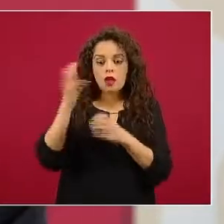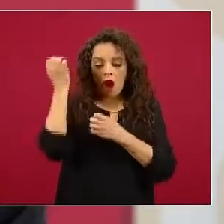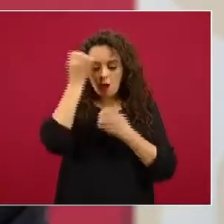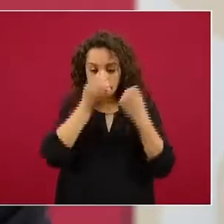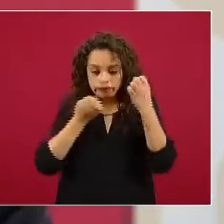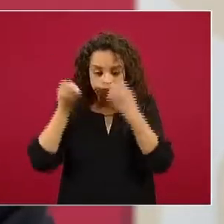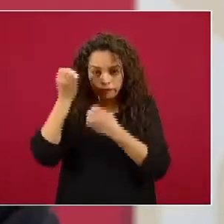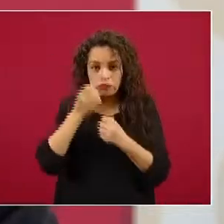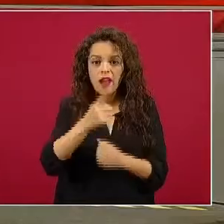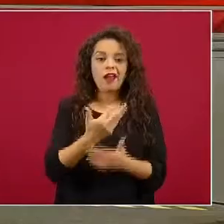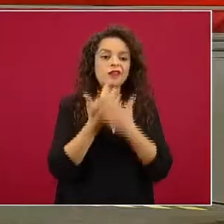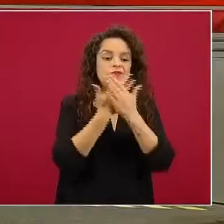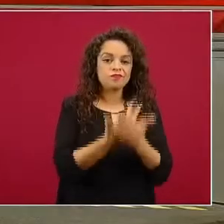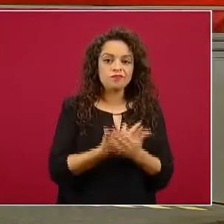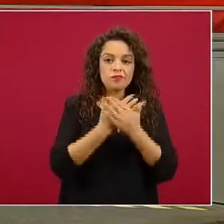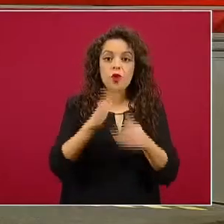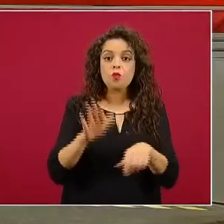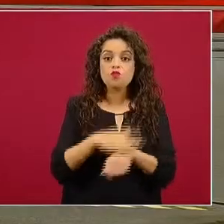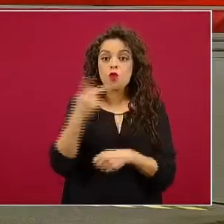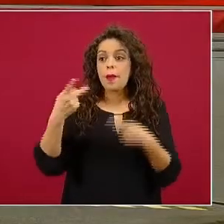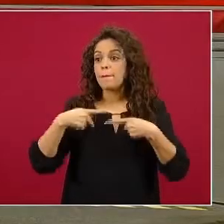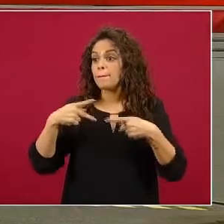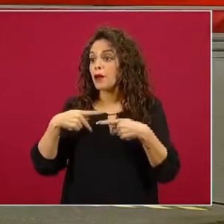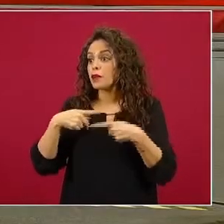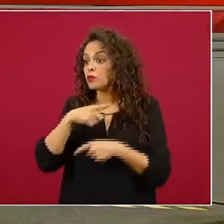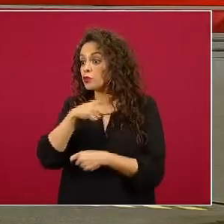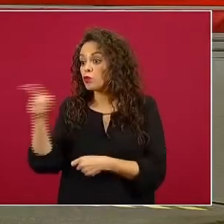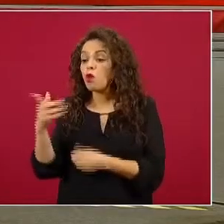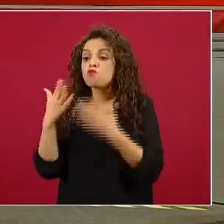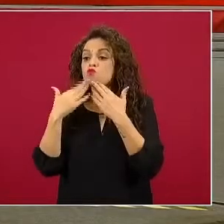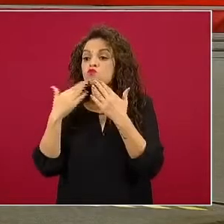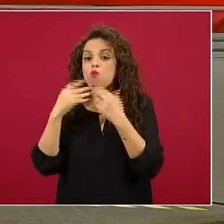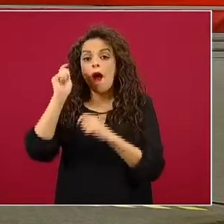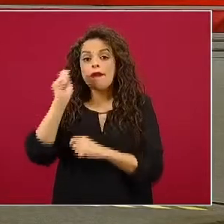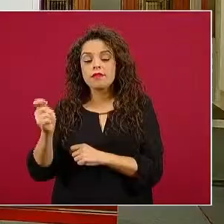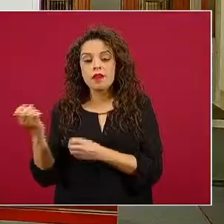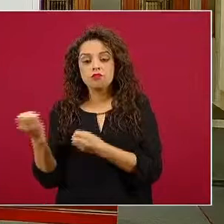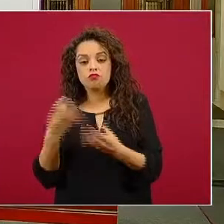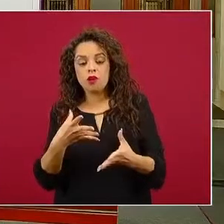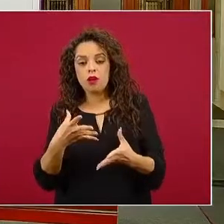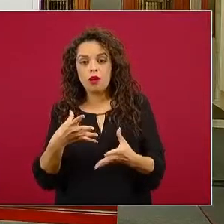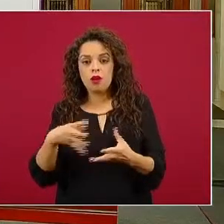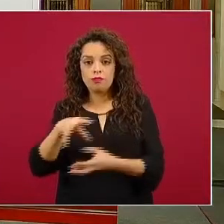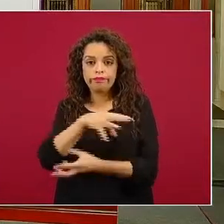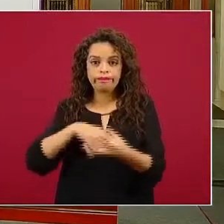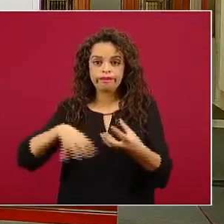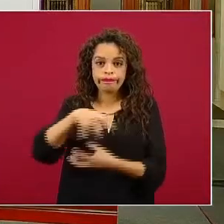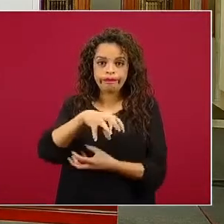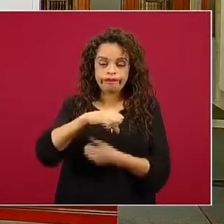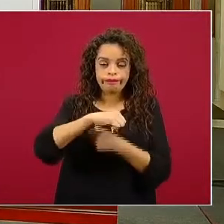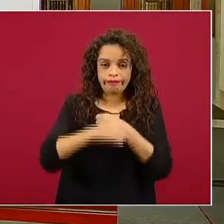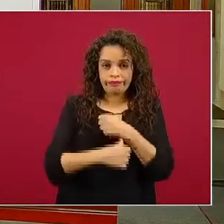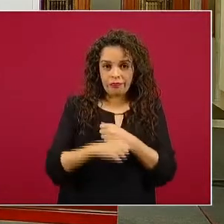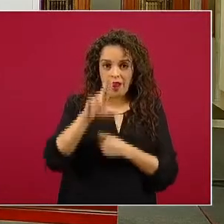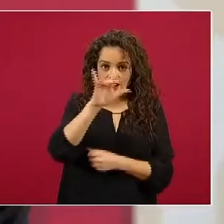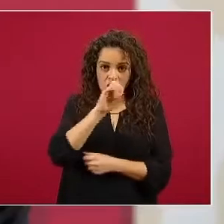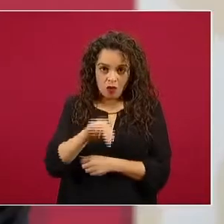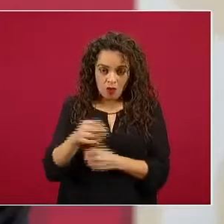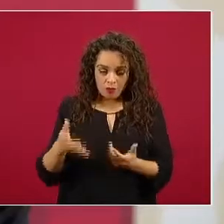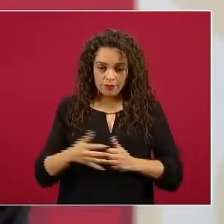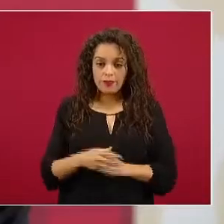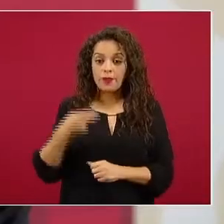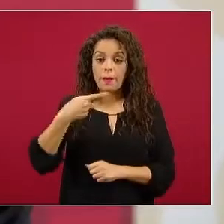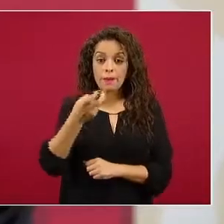donante en vida, son estos 17,500 que estamos hablando de riñón. Entonces, creo que sí es